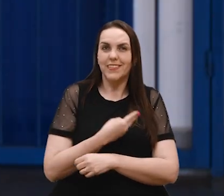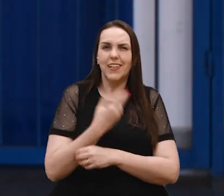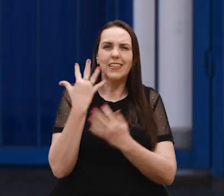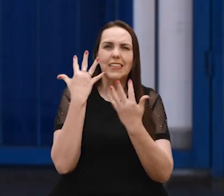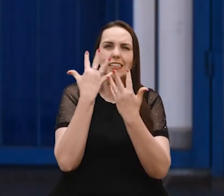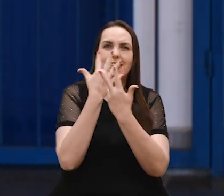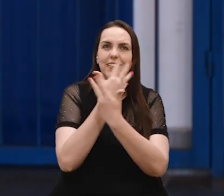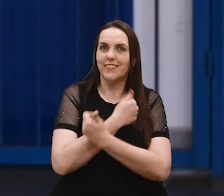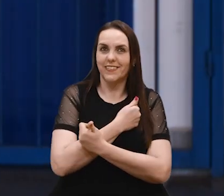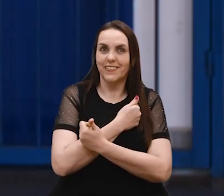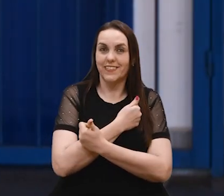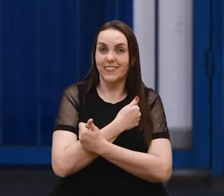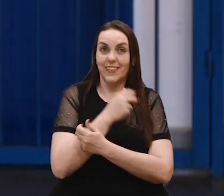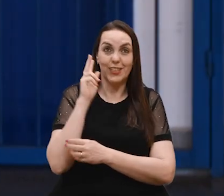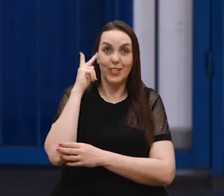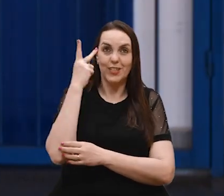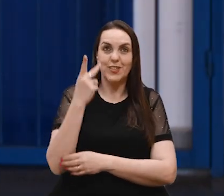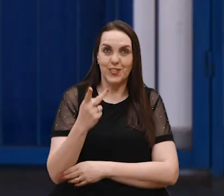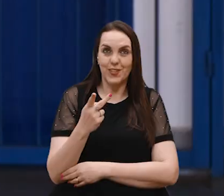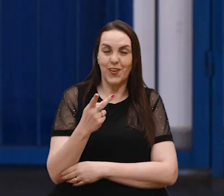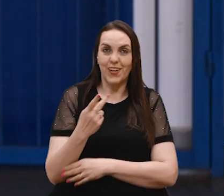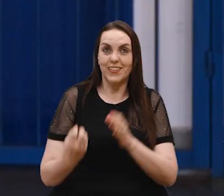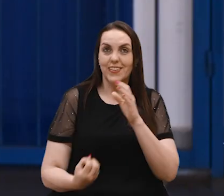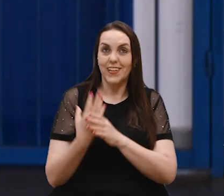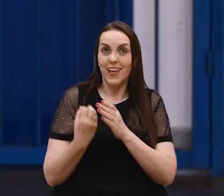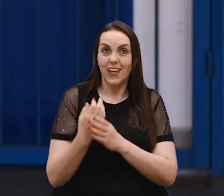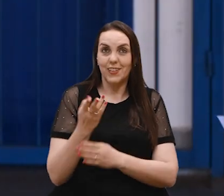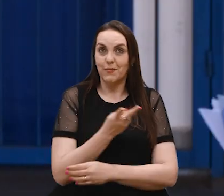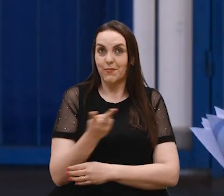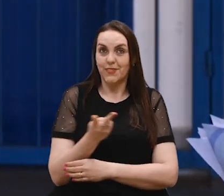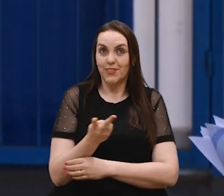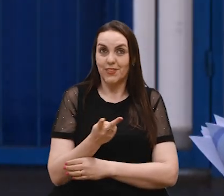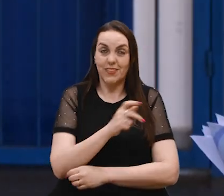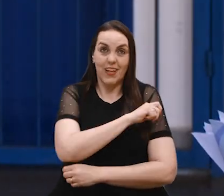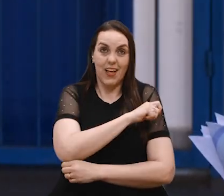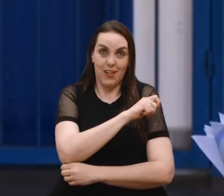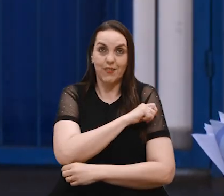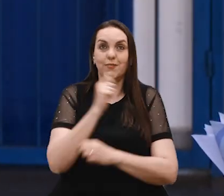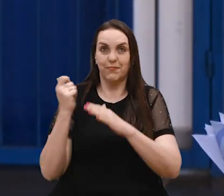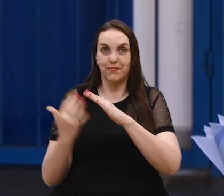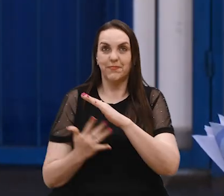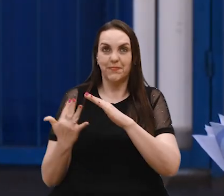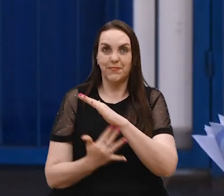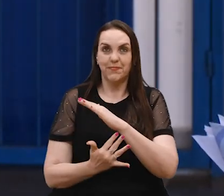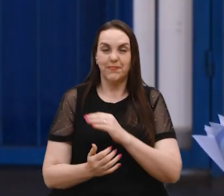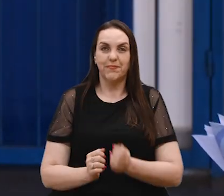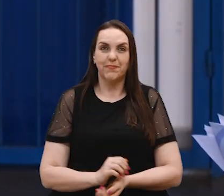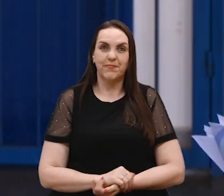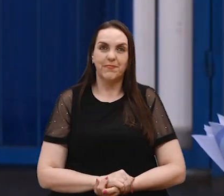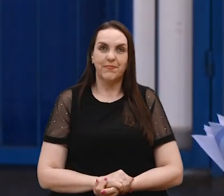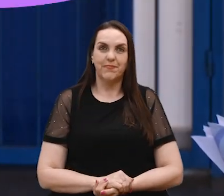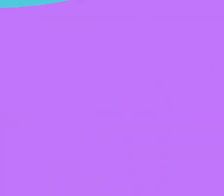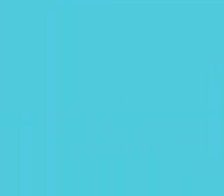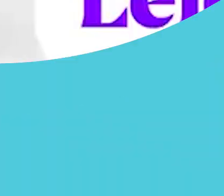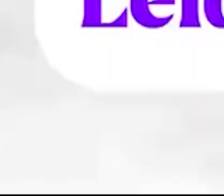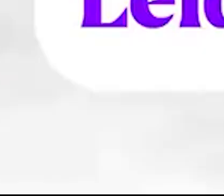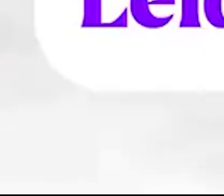a beleza dessas histórias criadas por eles, estudantes imigrantes.